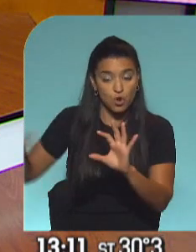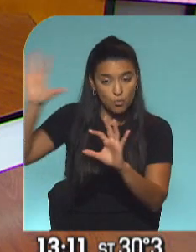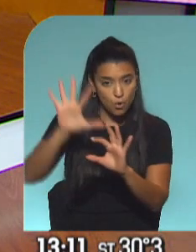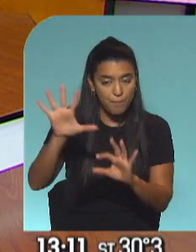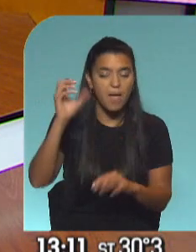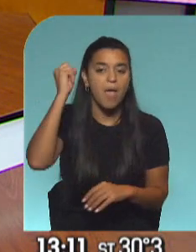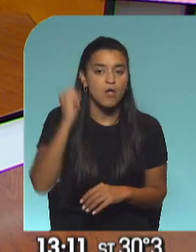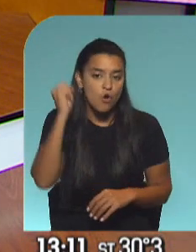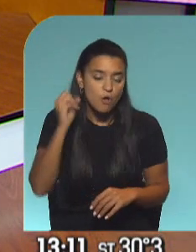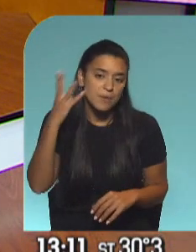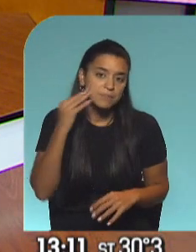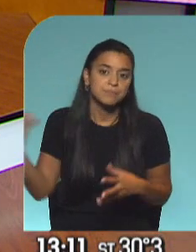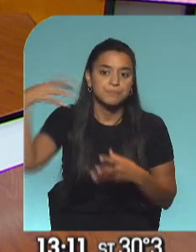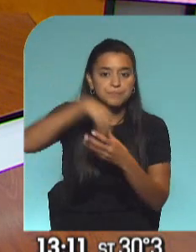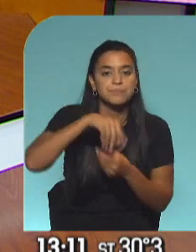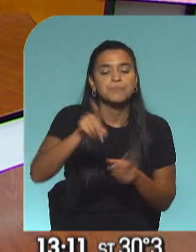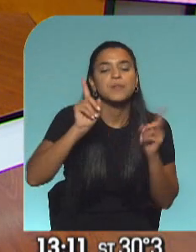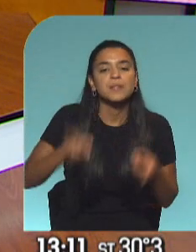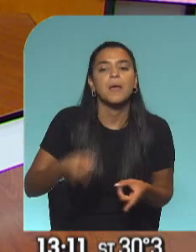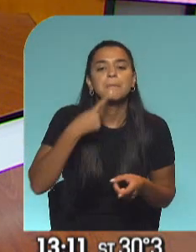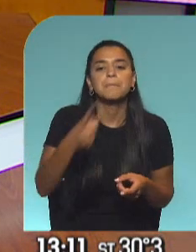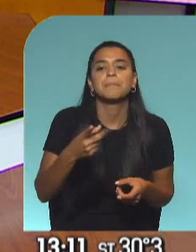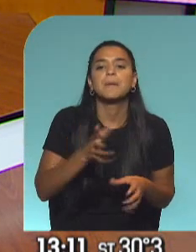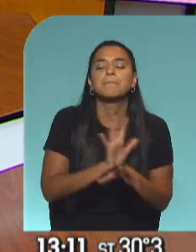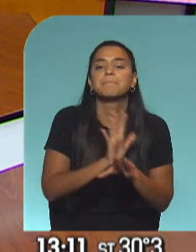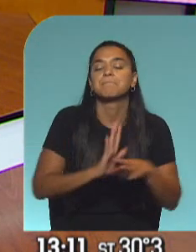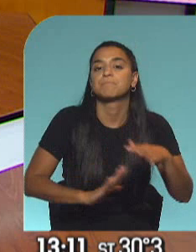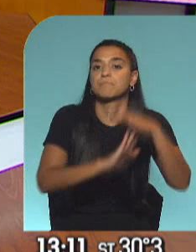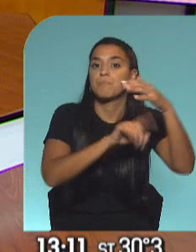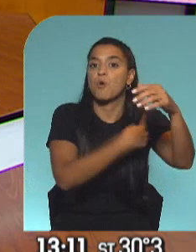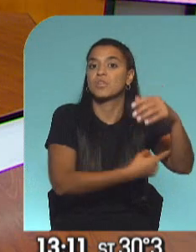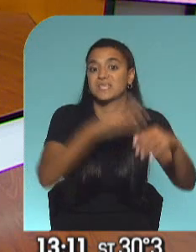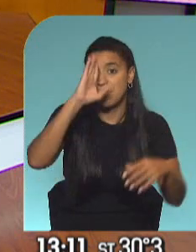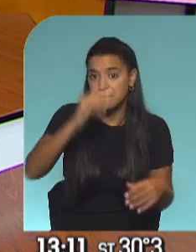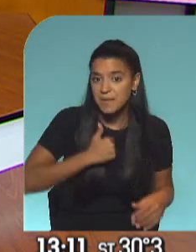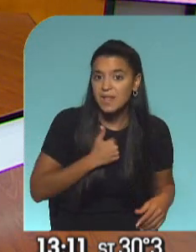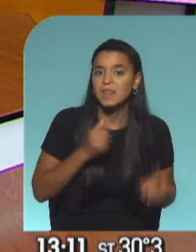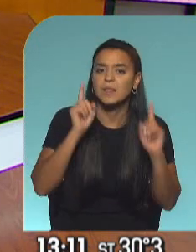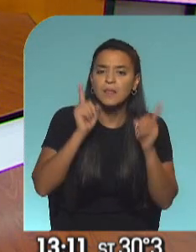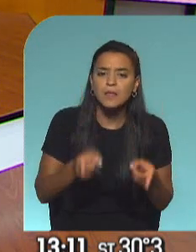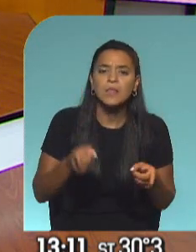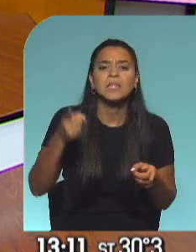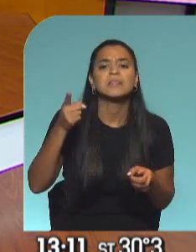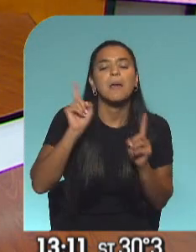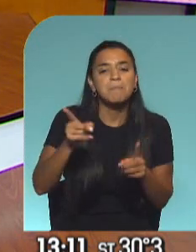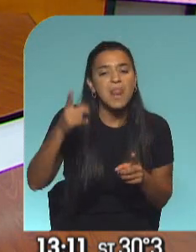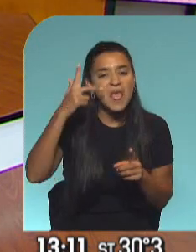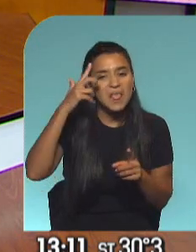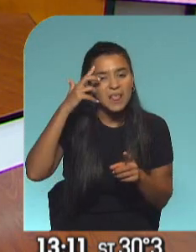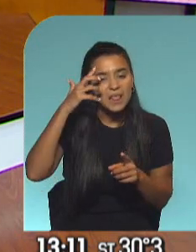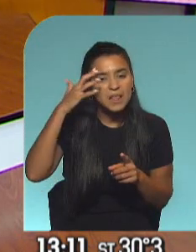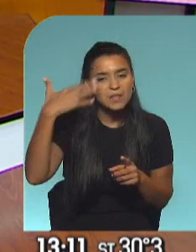la economía británica dentro del conjunto, y salida de la principal potencia militar y de la inteligencia